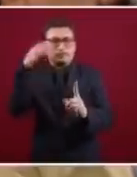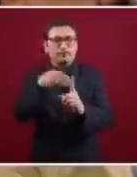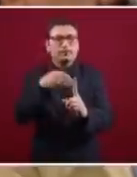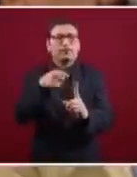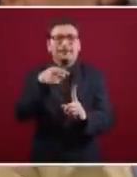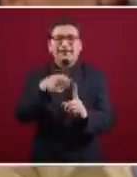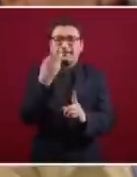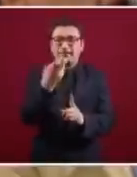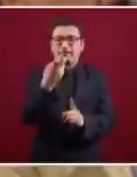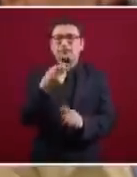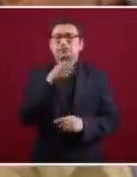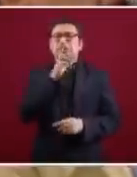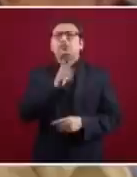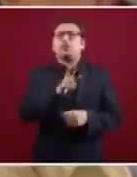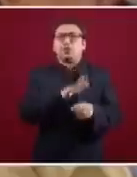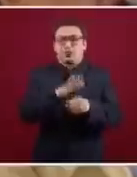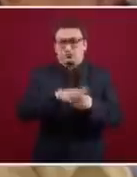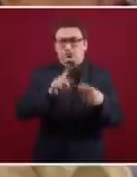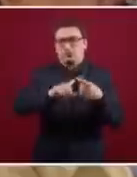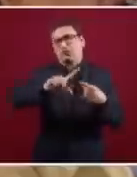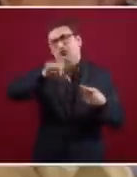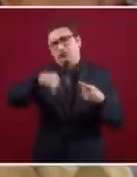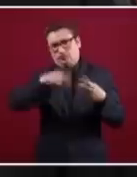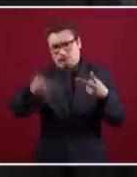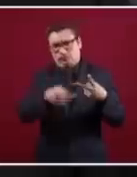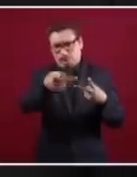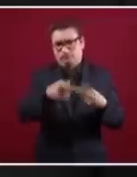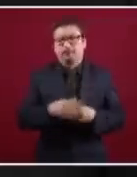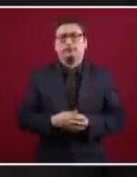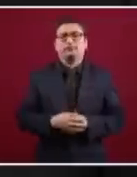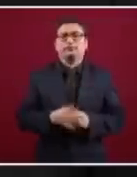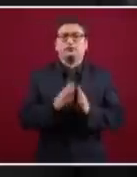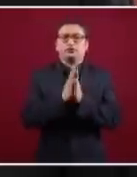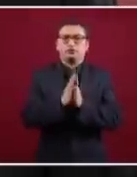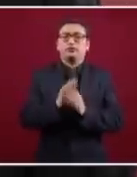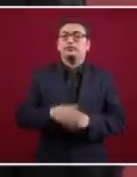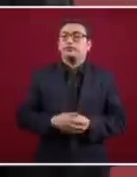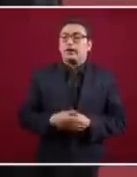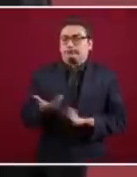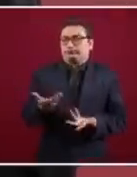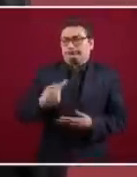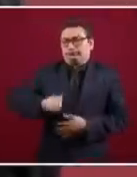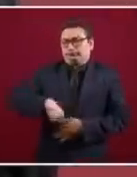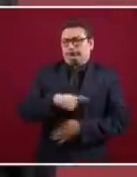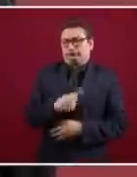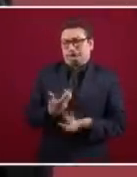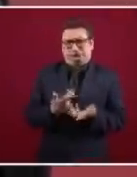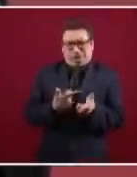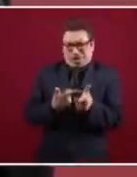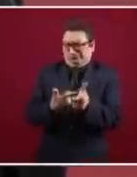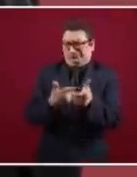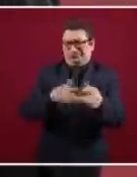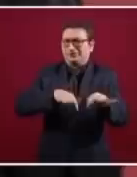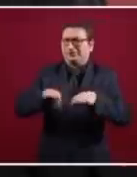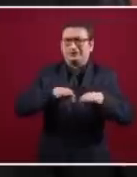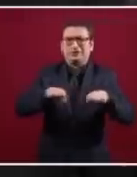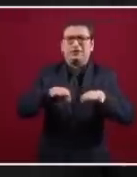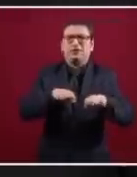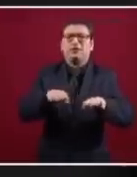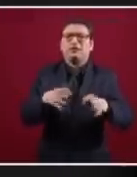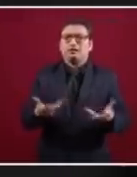que respondería a esto ahorita le hago una segunda pregunta por favor bueno que estamos trabajando y qué